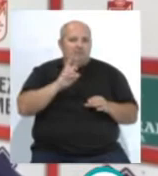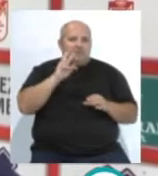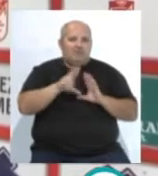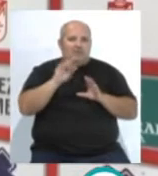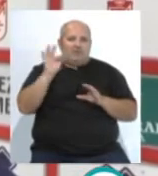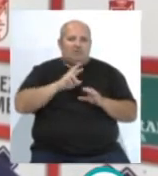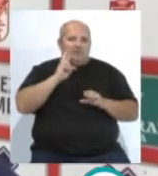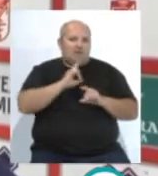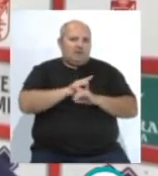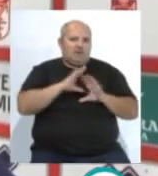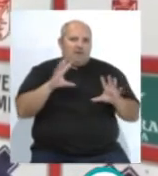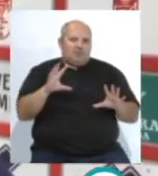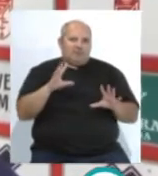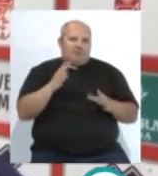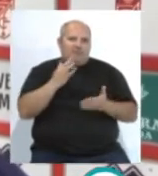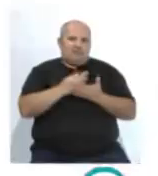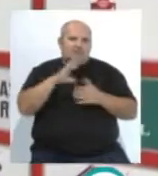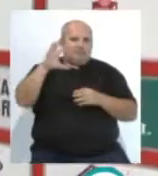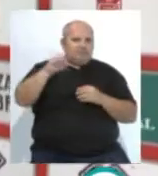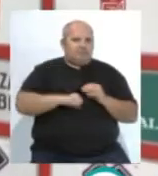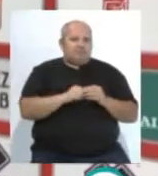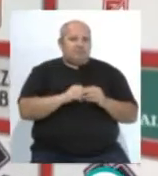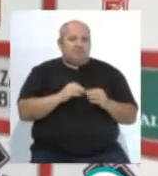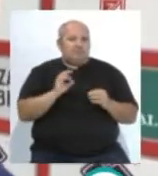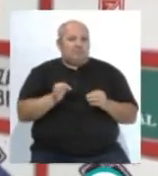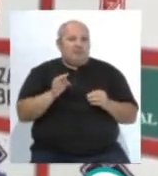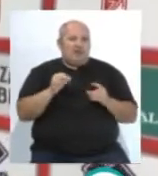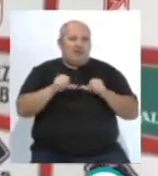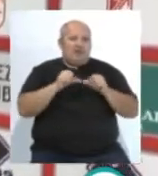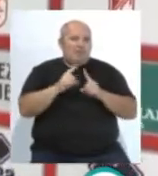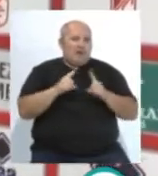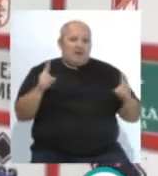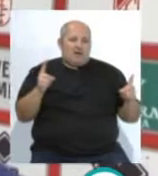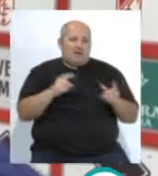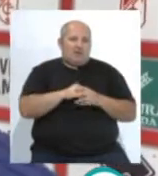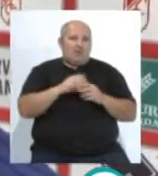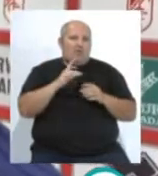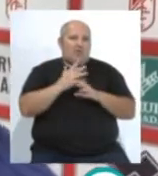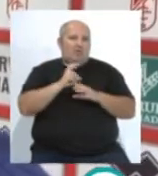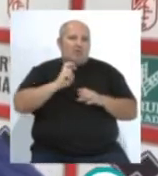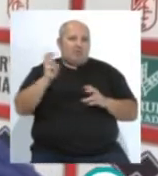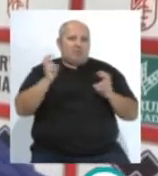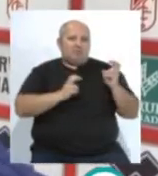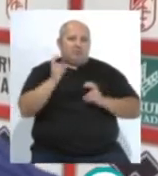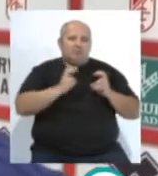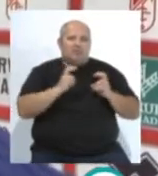vídeo se ve claramente que me agarró. Bueno, la liga es muy larga, han venido otros jugadores, hay